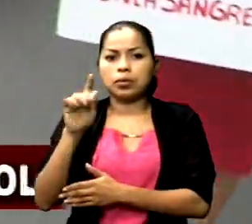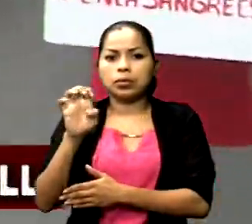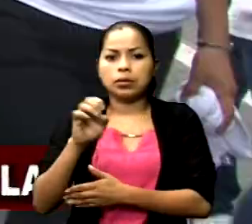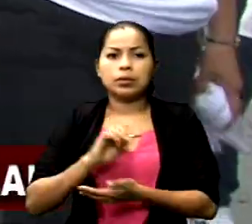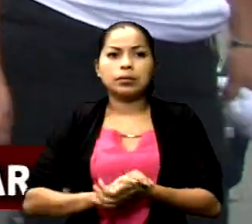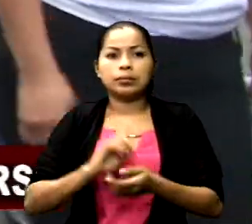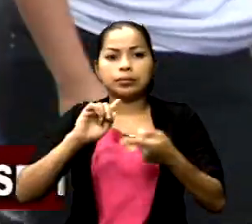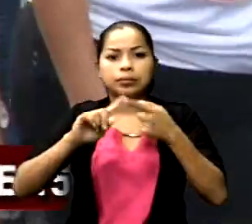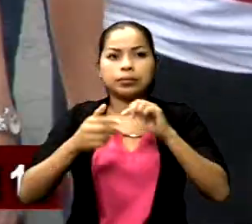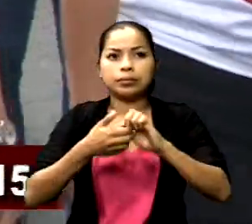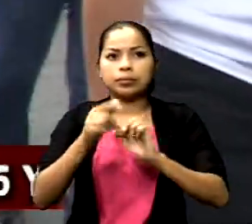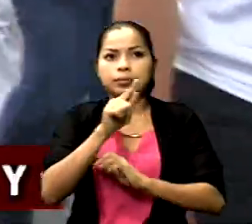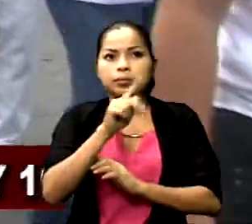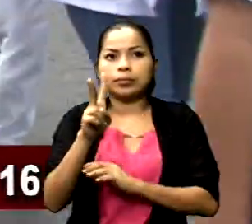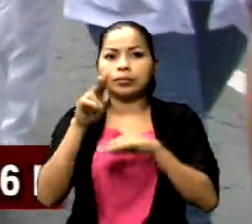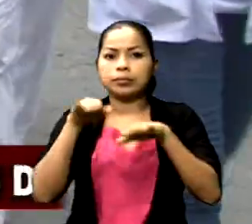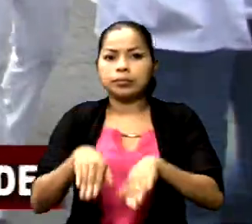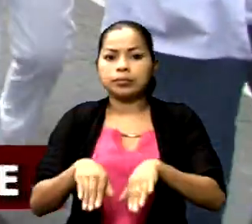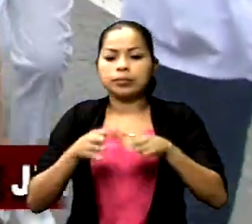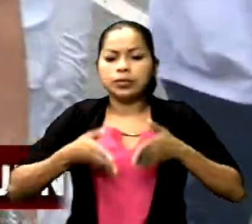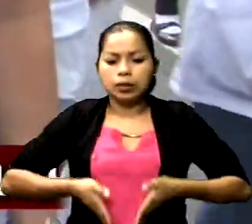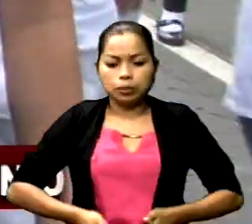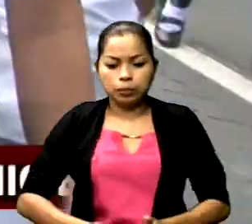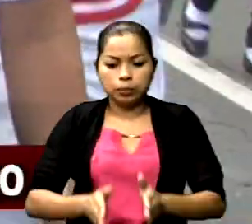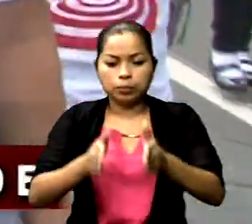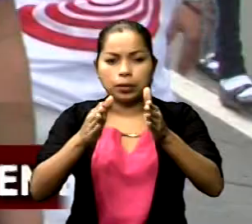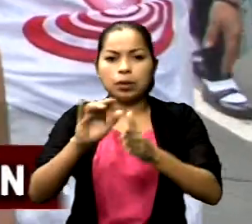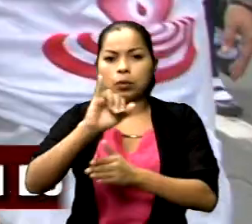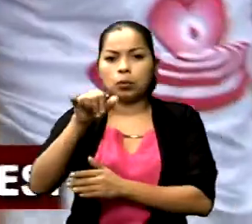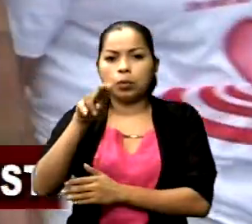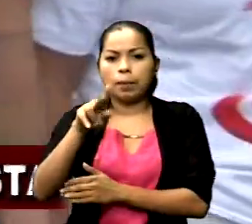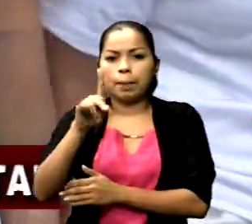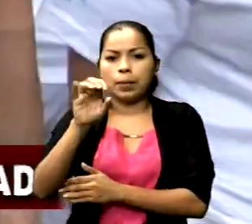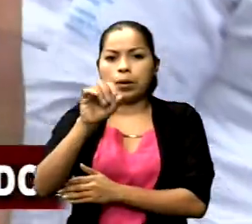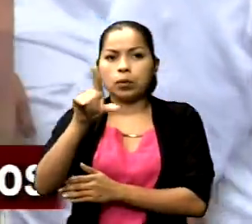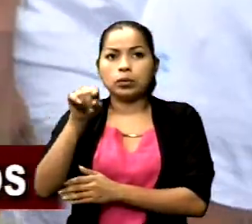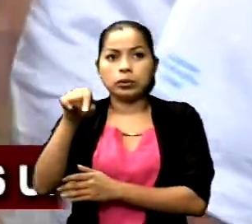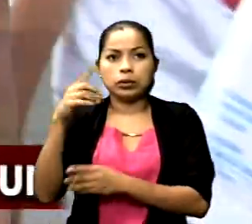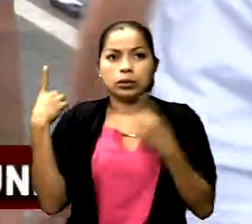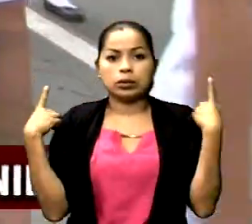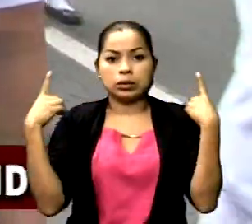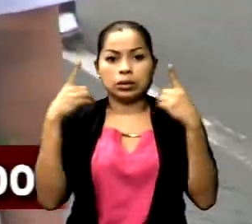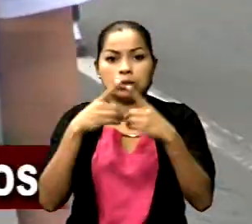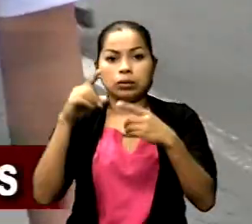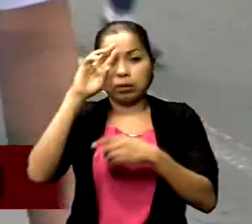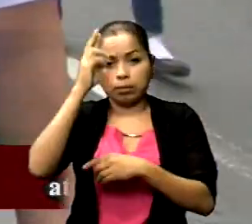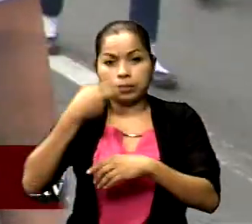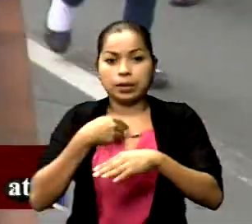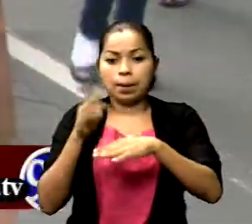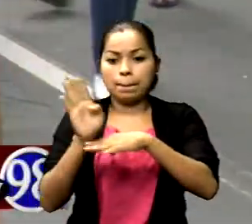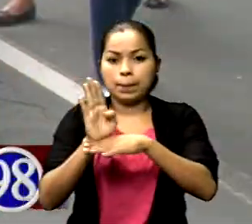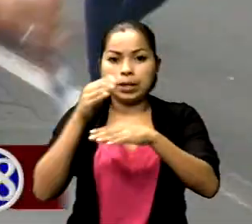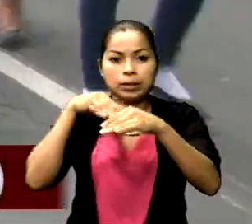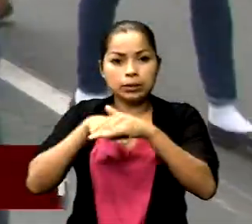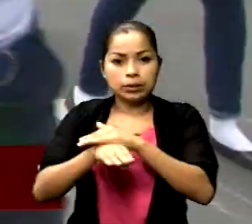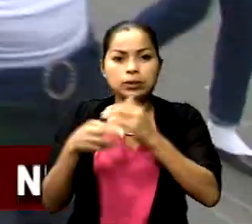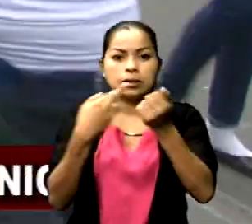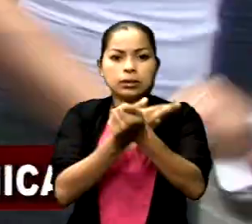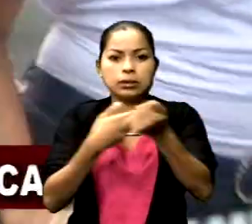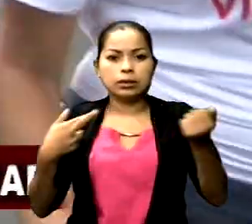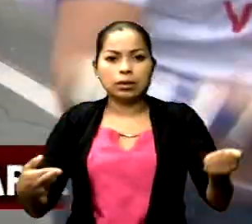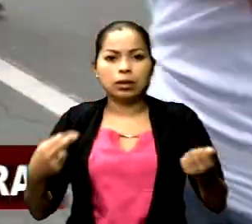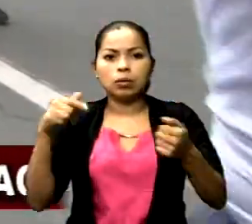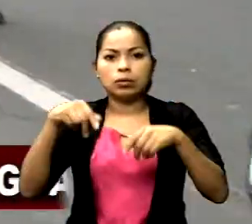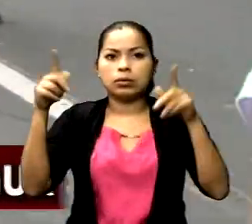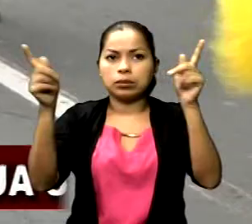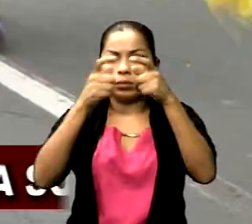amigas televidentes, nos encontramos en la pista Juan Pablo II con el director del Banco de Sangre de Nicaragua. Doctor, hoy se está